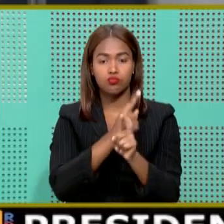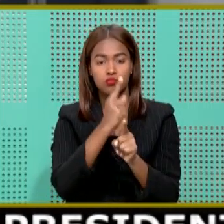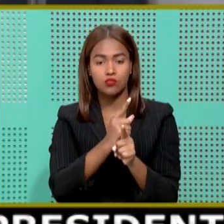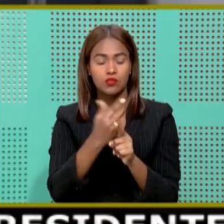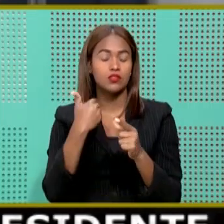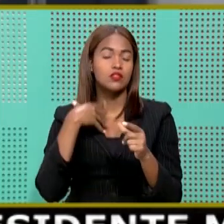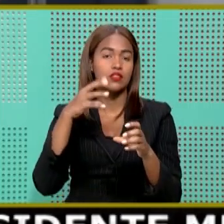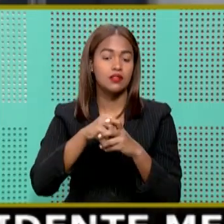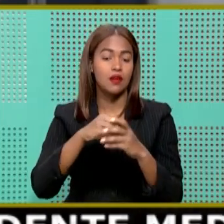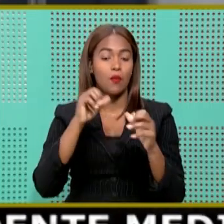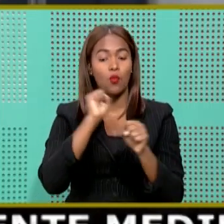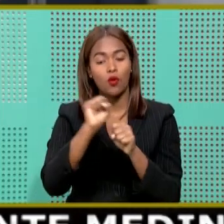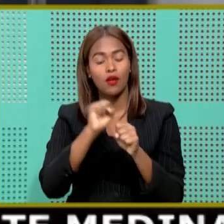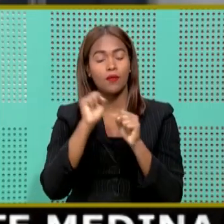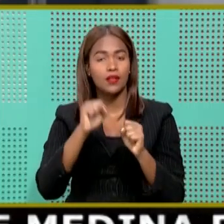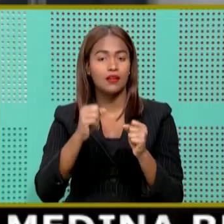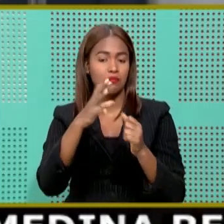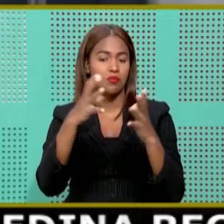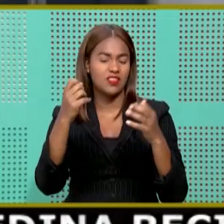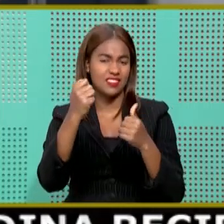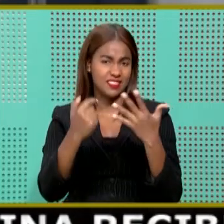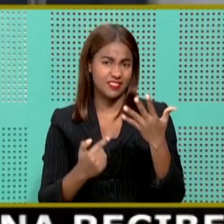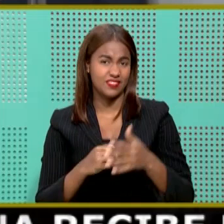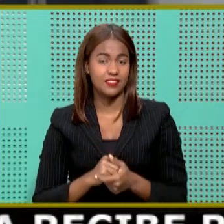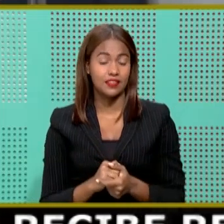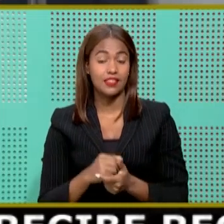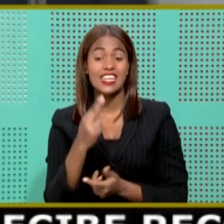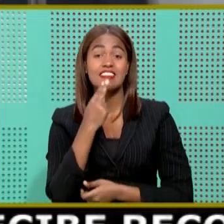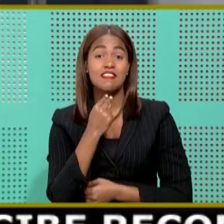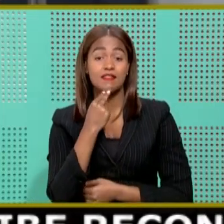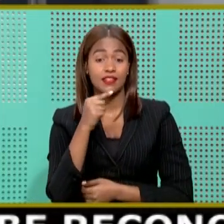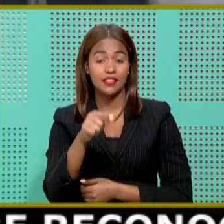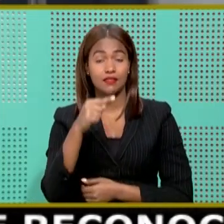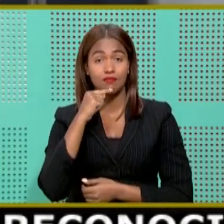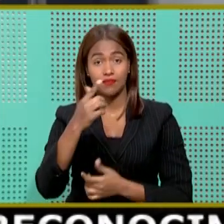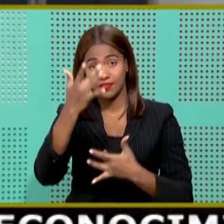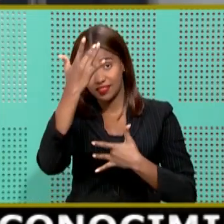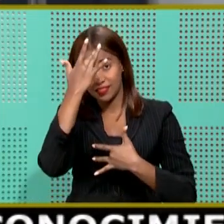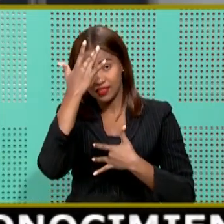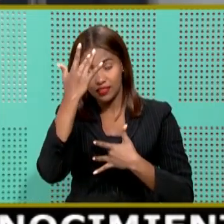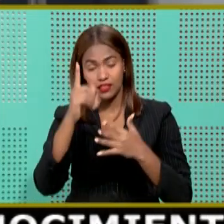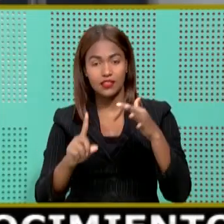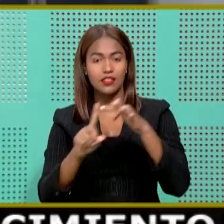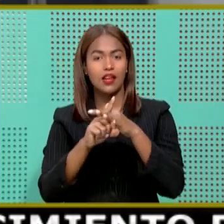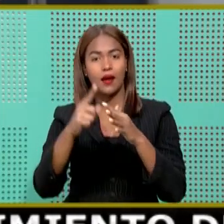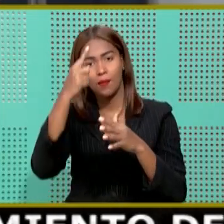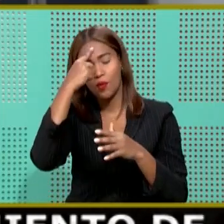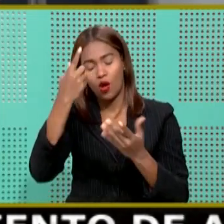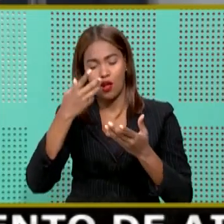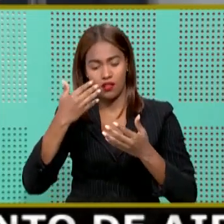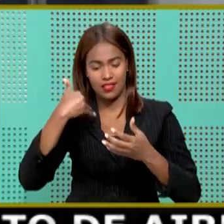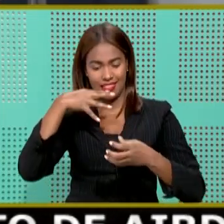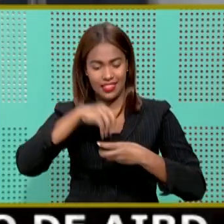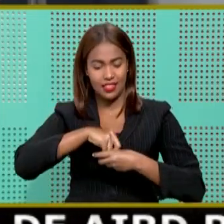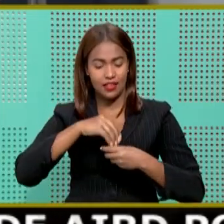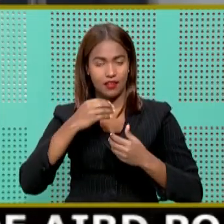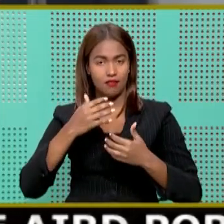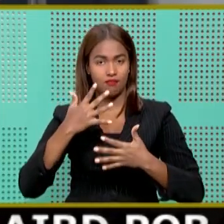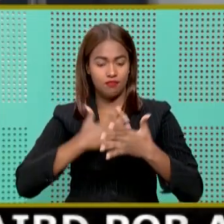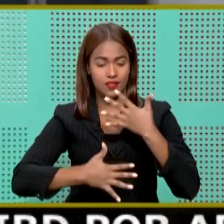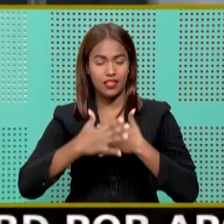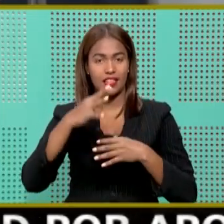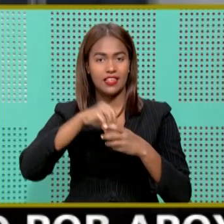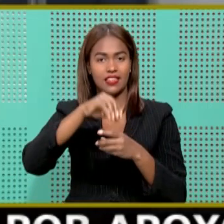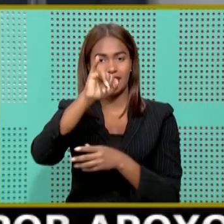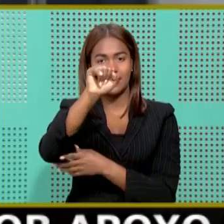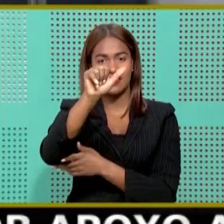mayoría de los casos. La diabetes mellitus es una enfermedad crónica ocasionada por un trastorno en el metabolismo de la insulina, que